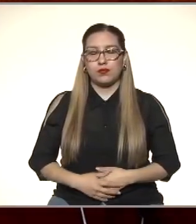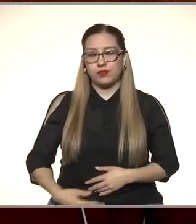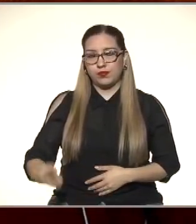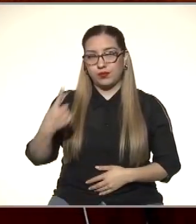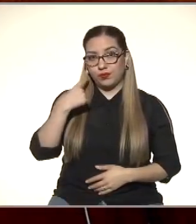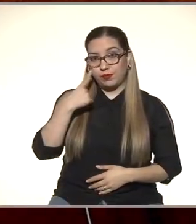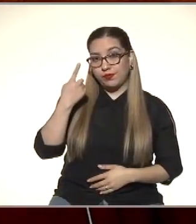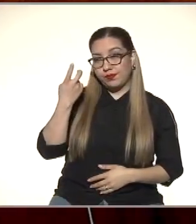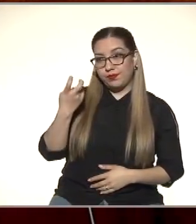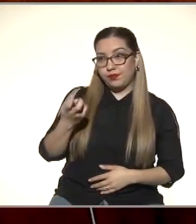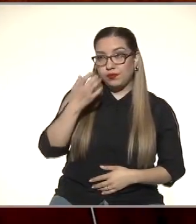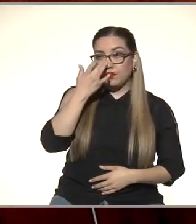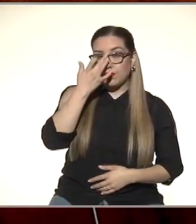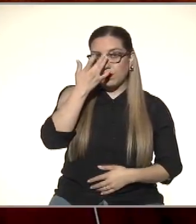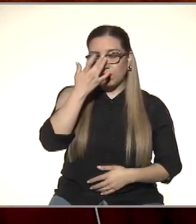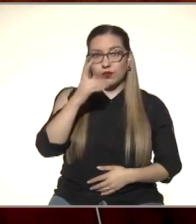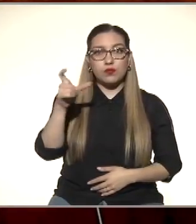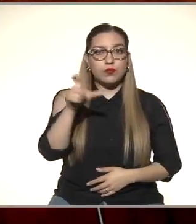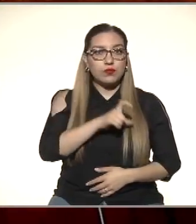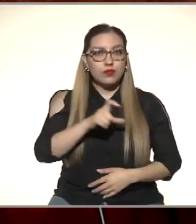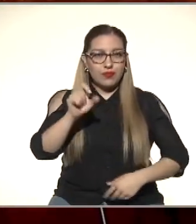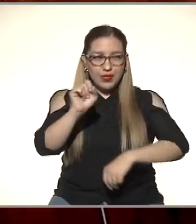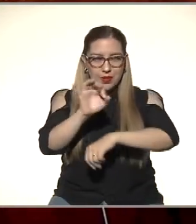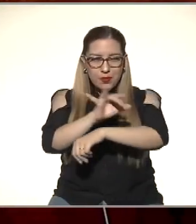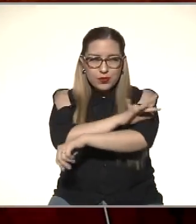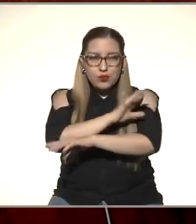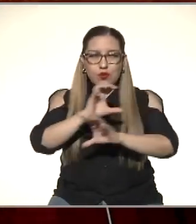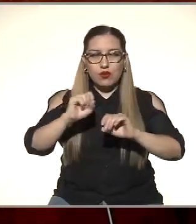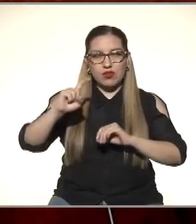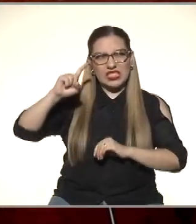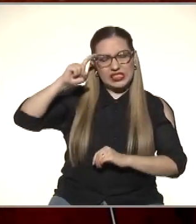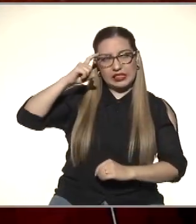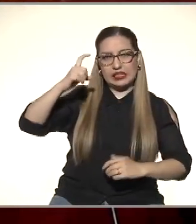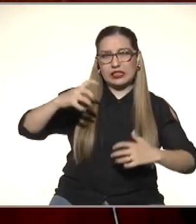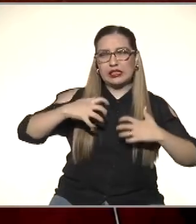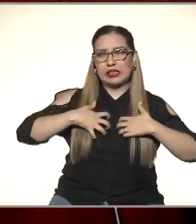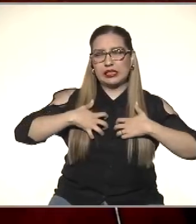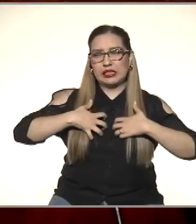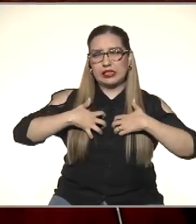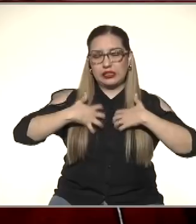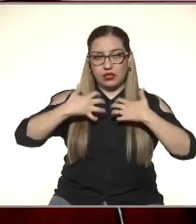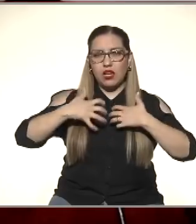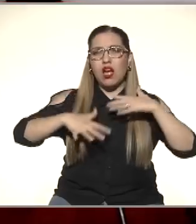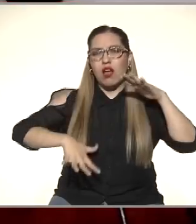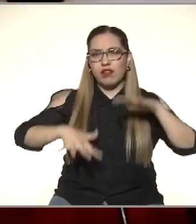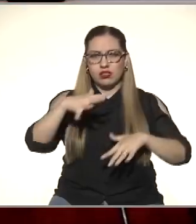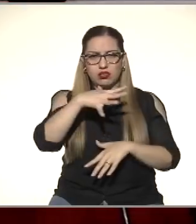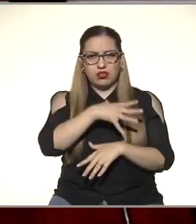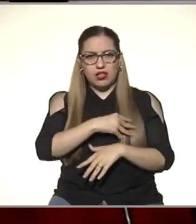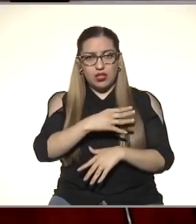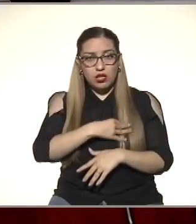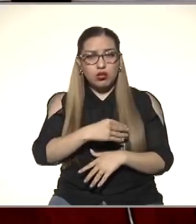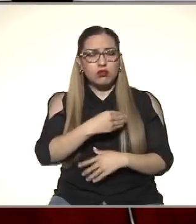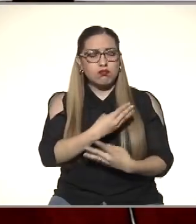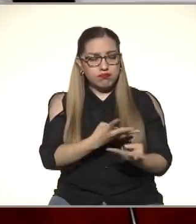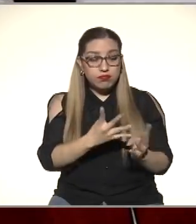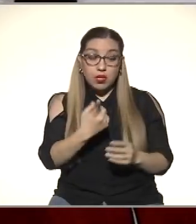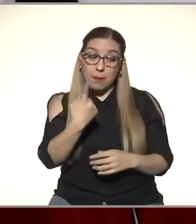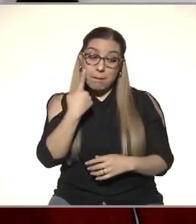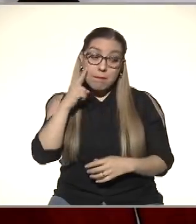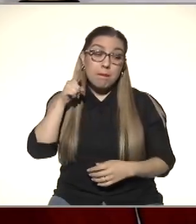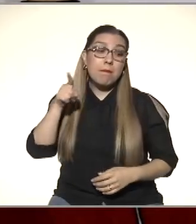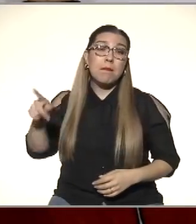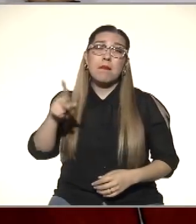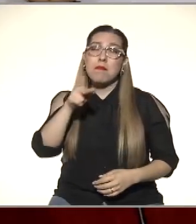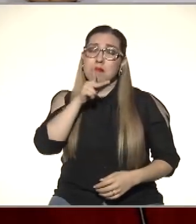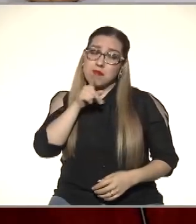Fíjense, en el momento de la emoción, del enojo, del coraje, pues a lo mejor uno les comenta a los hijos y les dices, mira lo que me hizo